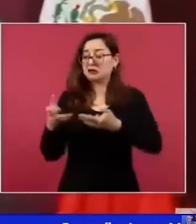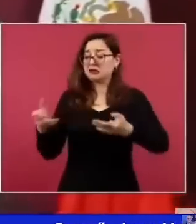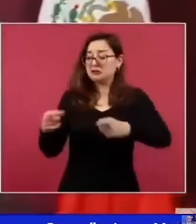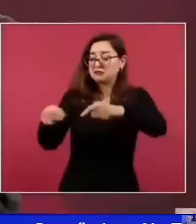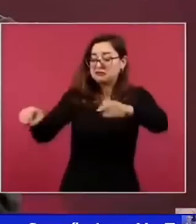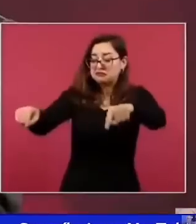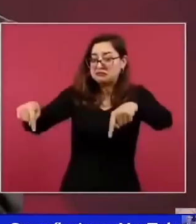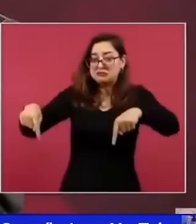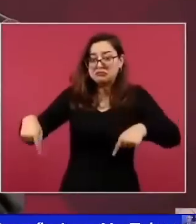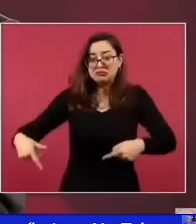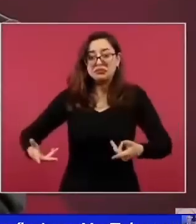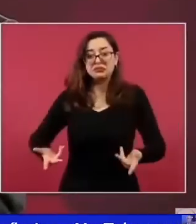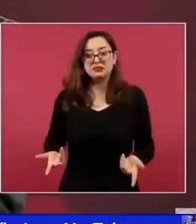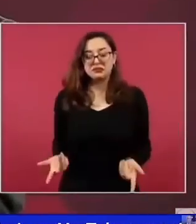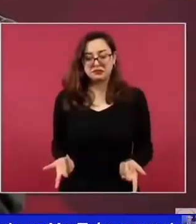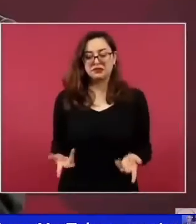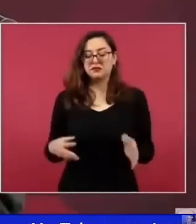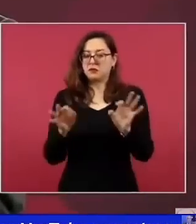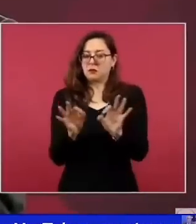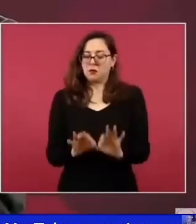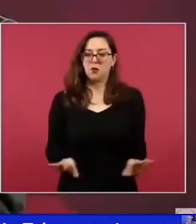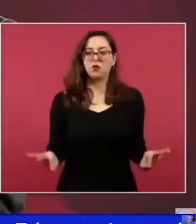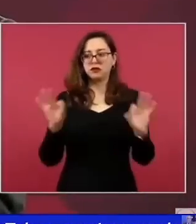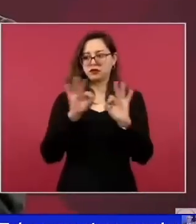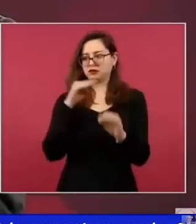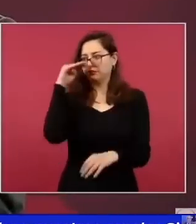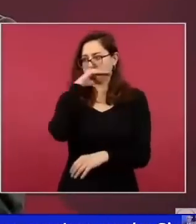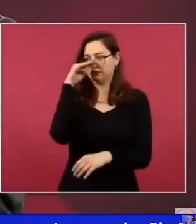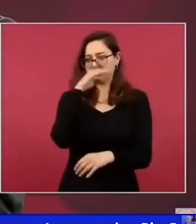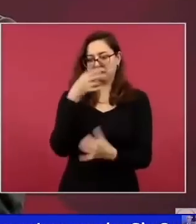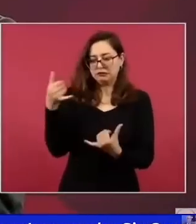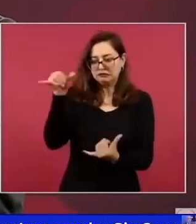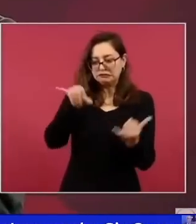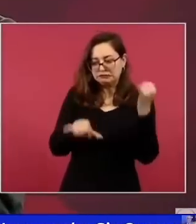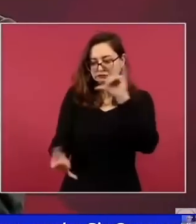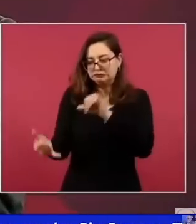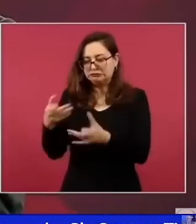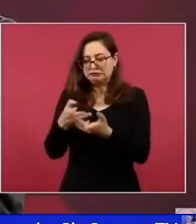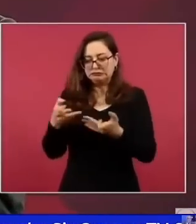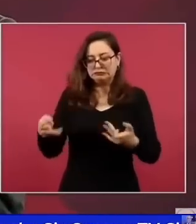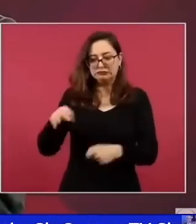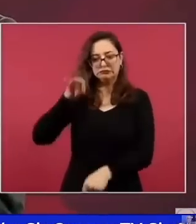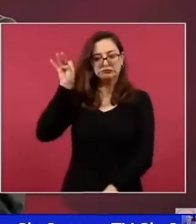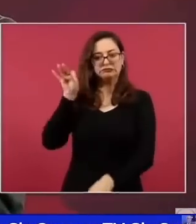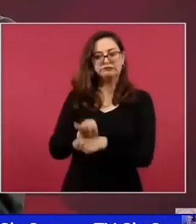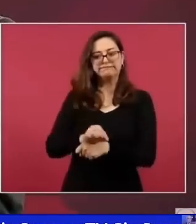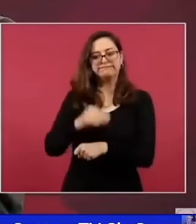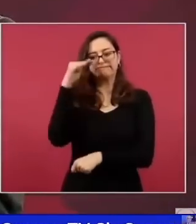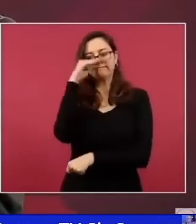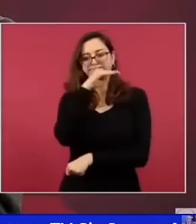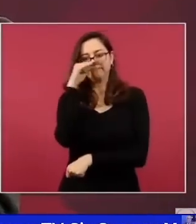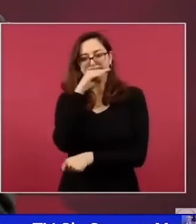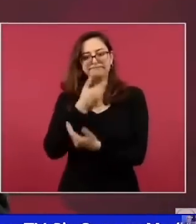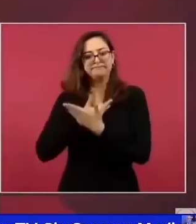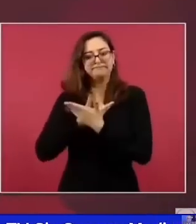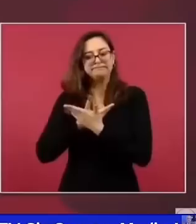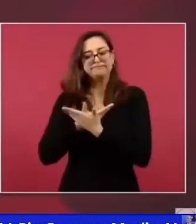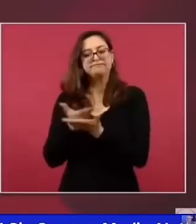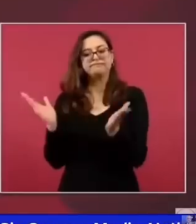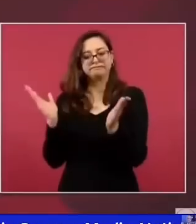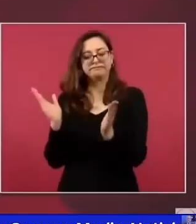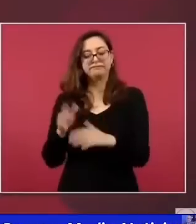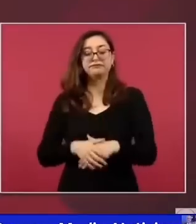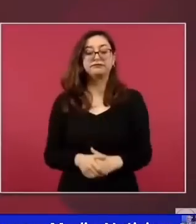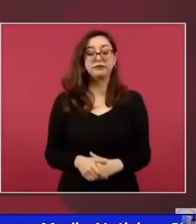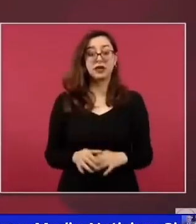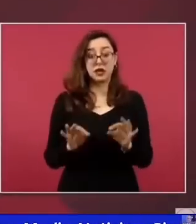reparar el daño, podría llevar su proceso en libertad, pero lo que están ofreciendo es muy poquito, dijo el presidente. Así lo dijo en la